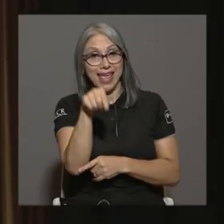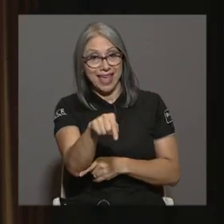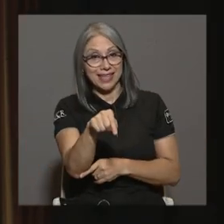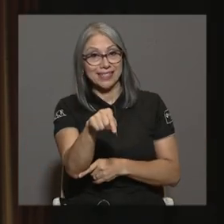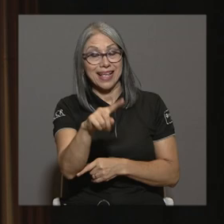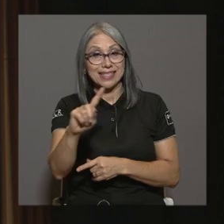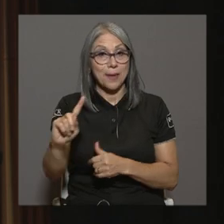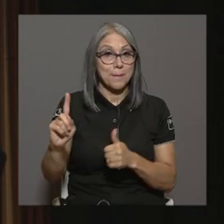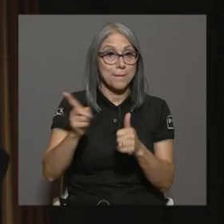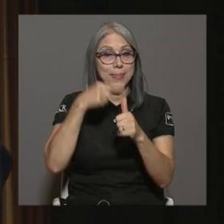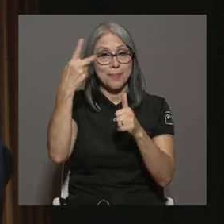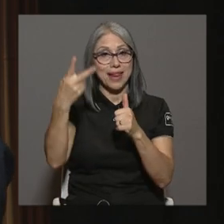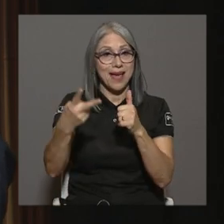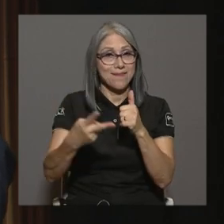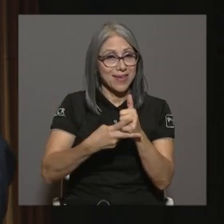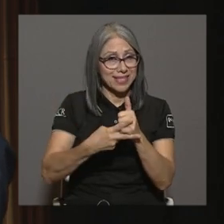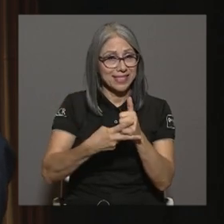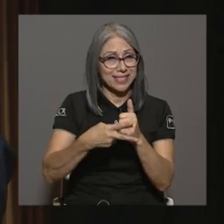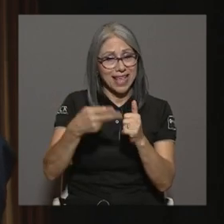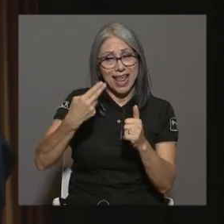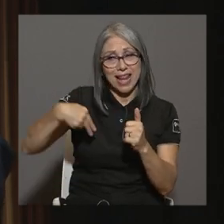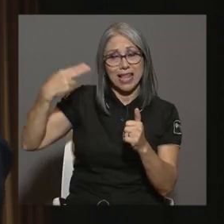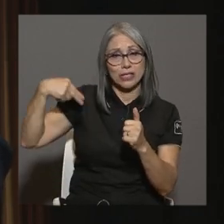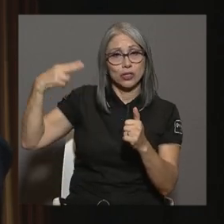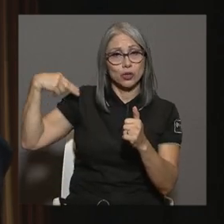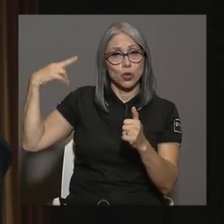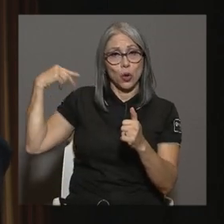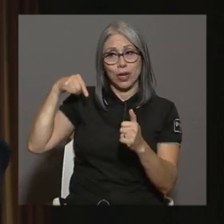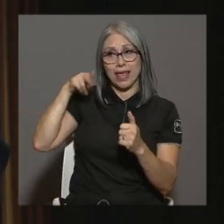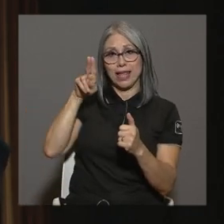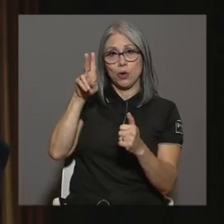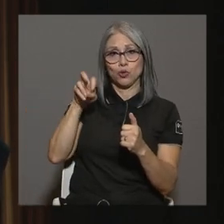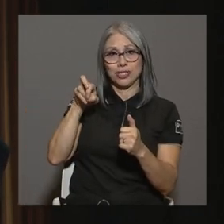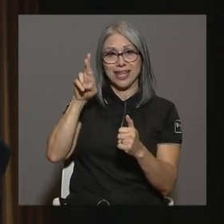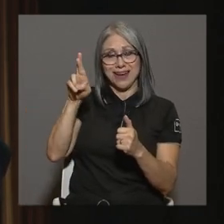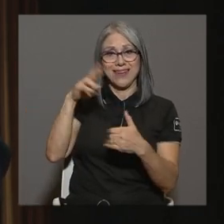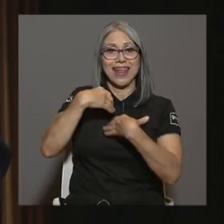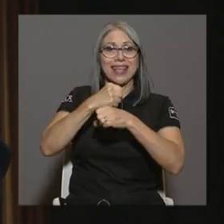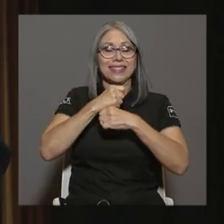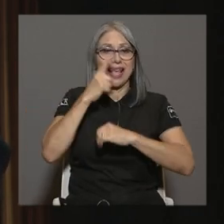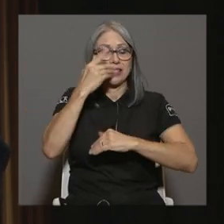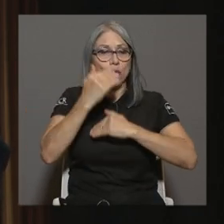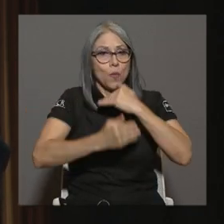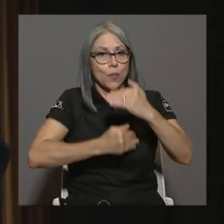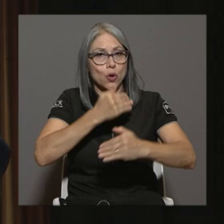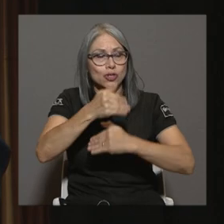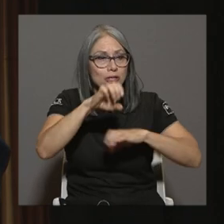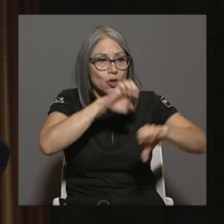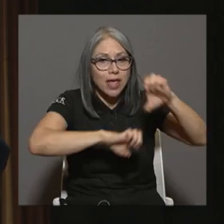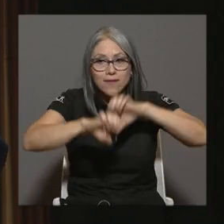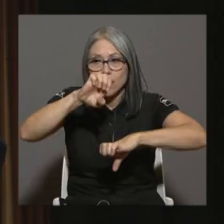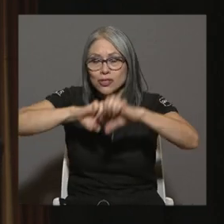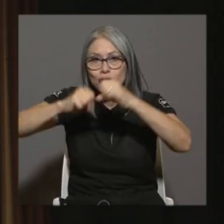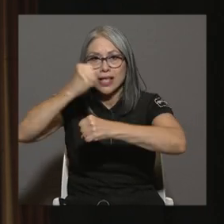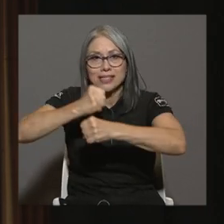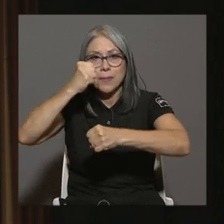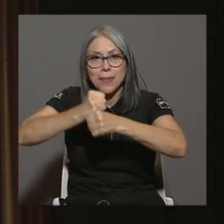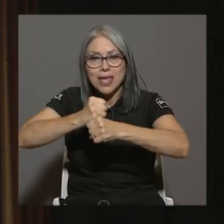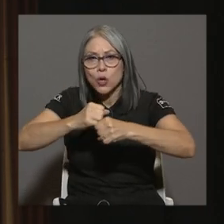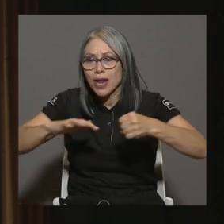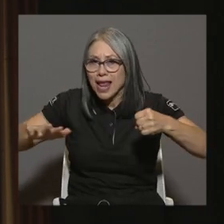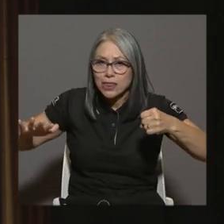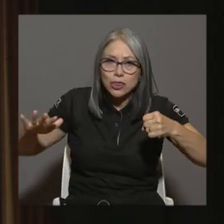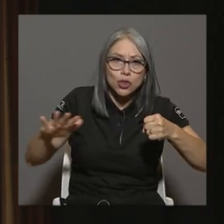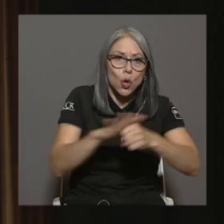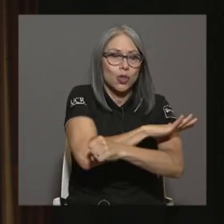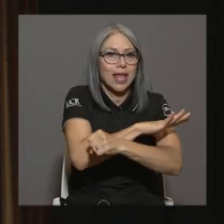la primera vez en la historia institucional que se ejecuta un proceso de evaluación de desempeño sobre la totalidad